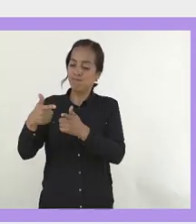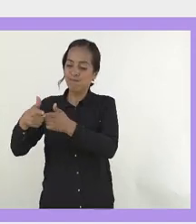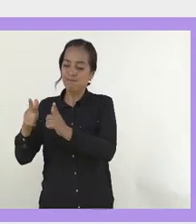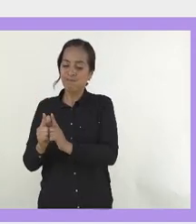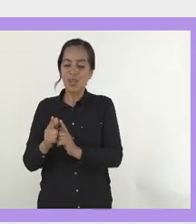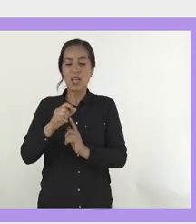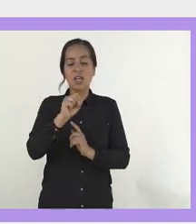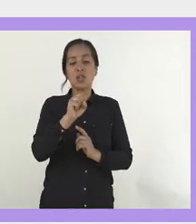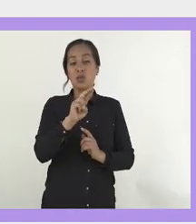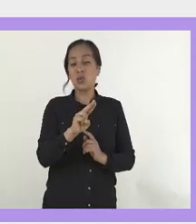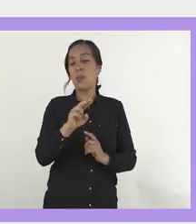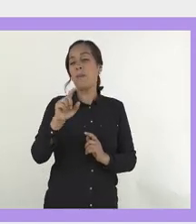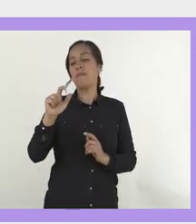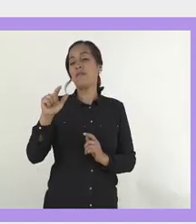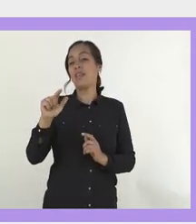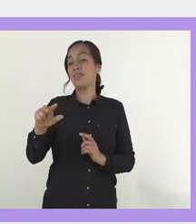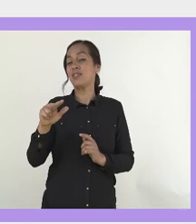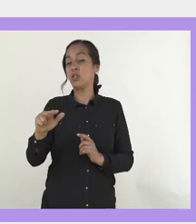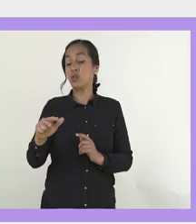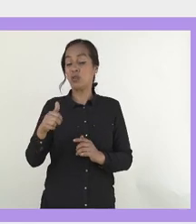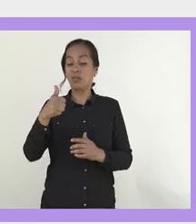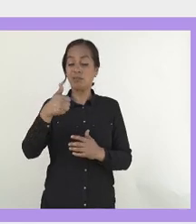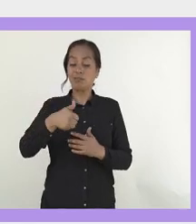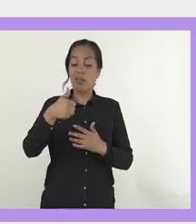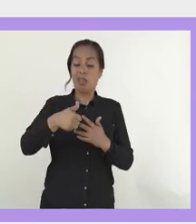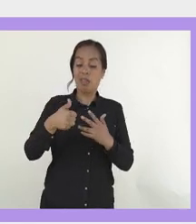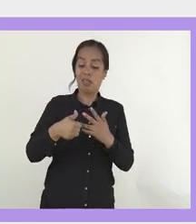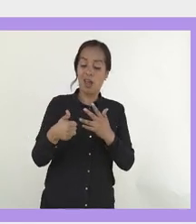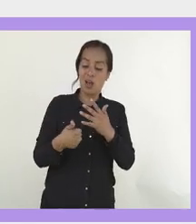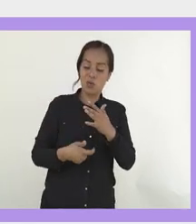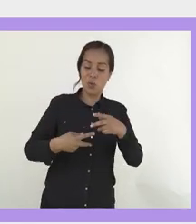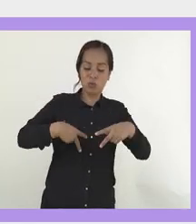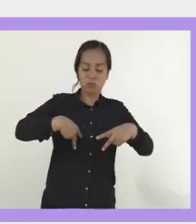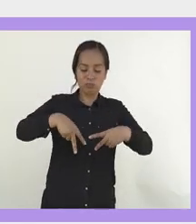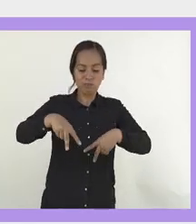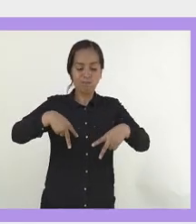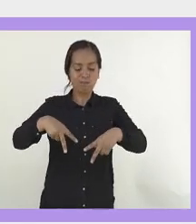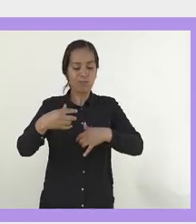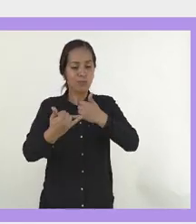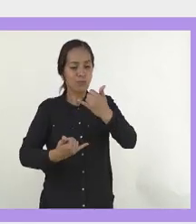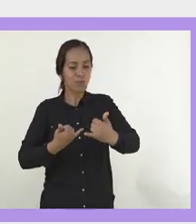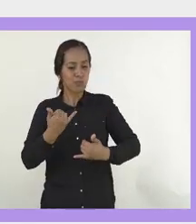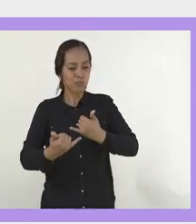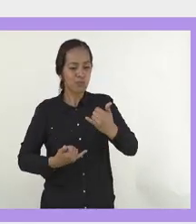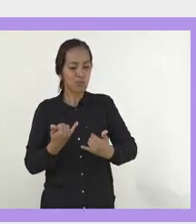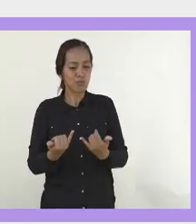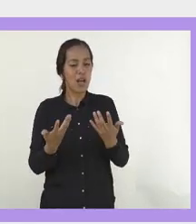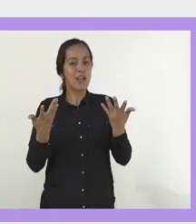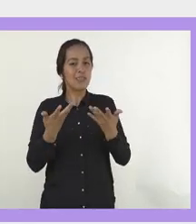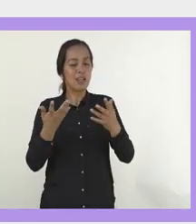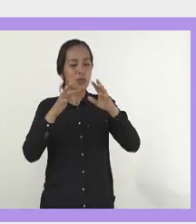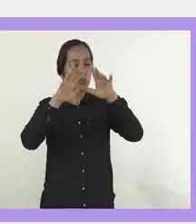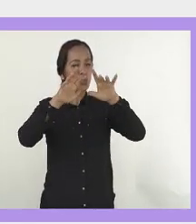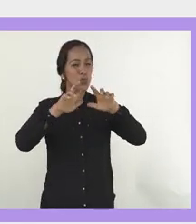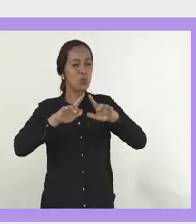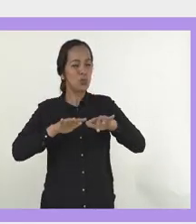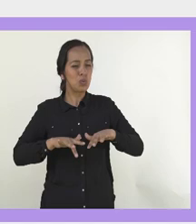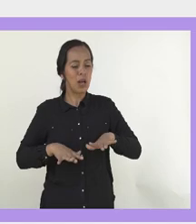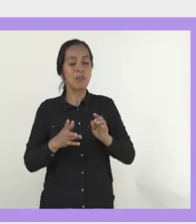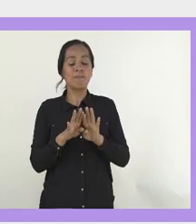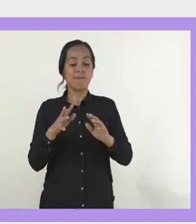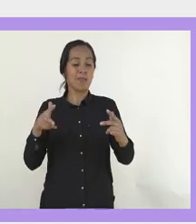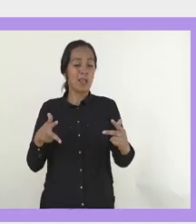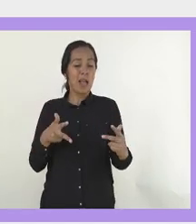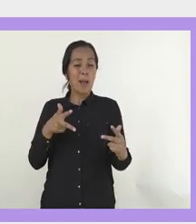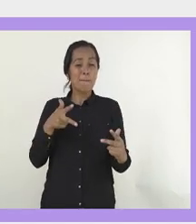todos se analizan cada uno de esos partidos se genera un reporte se generan este video